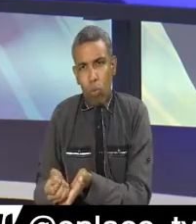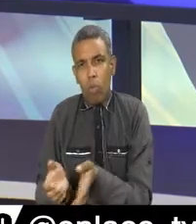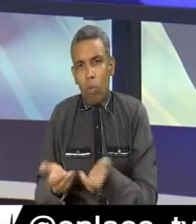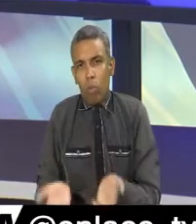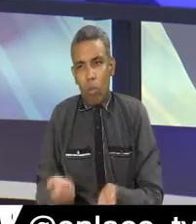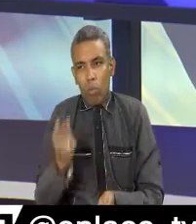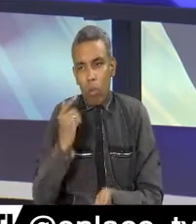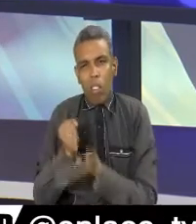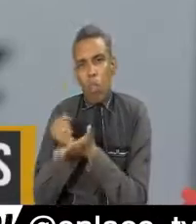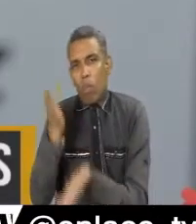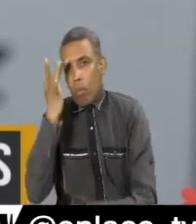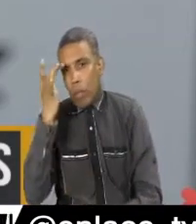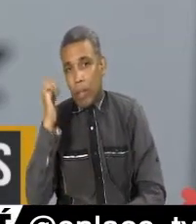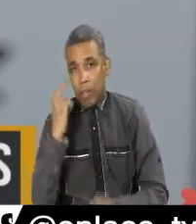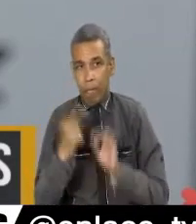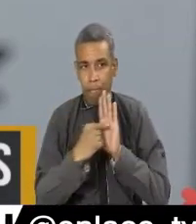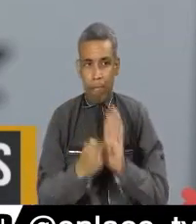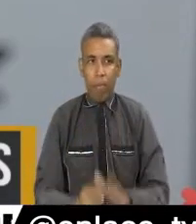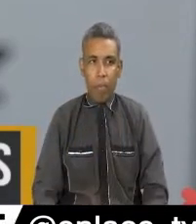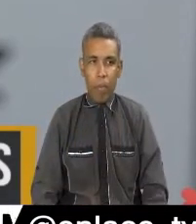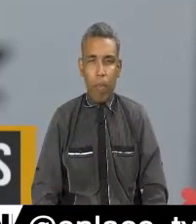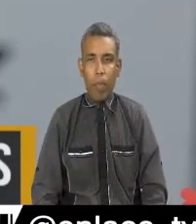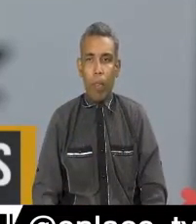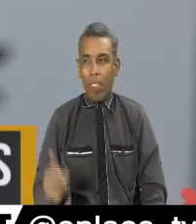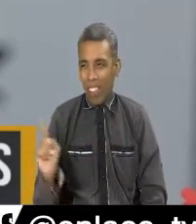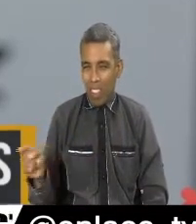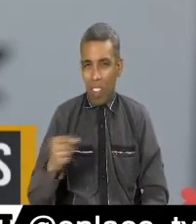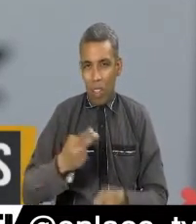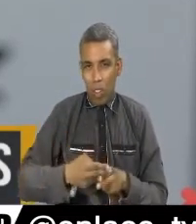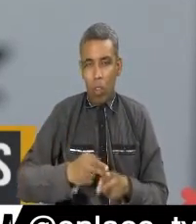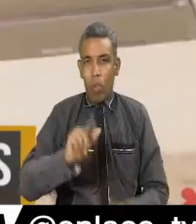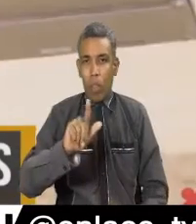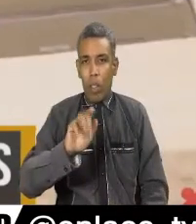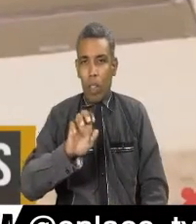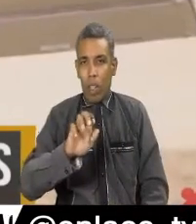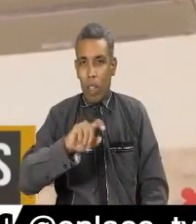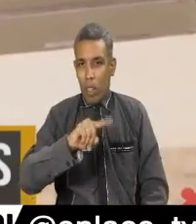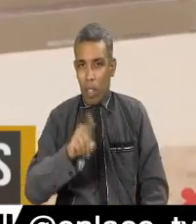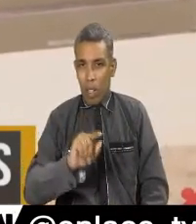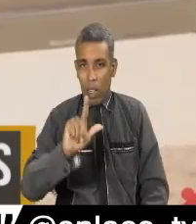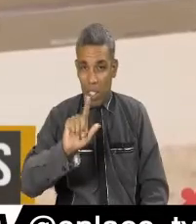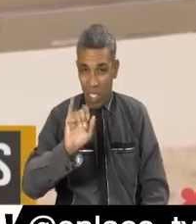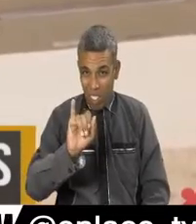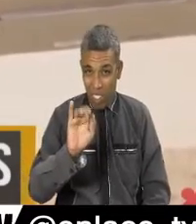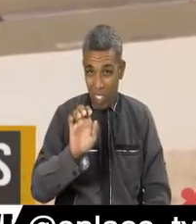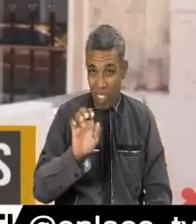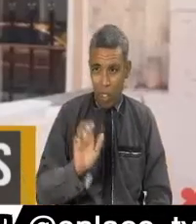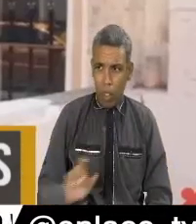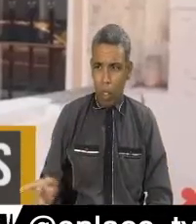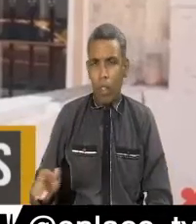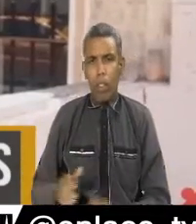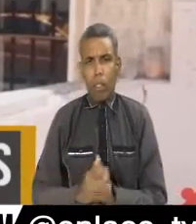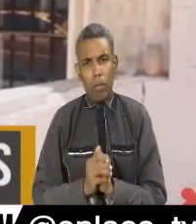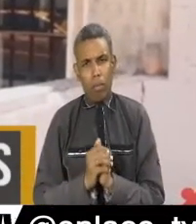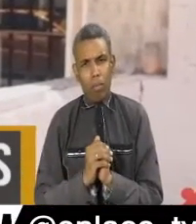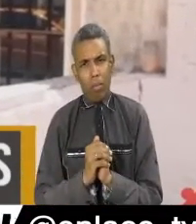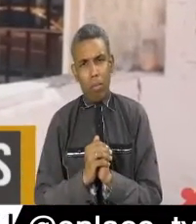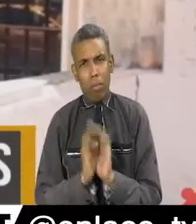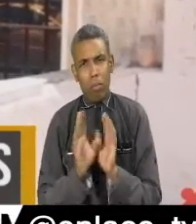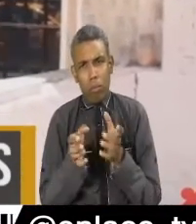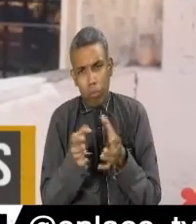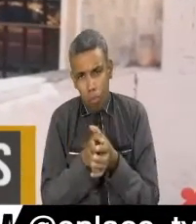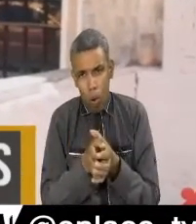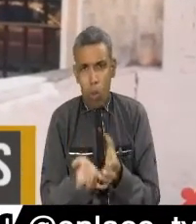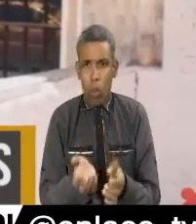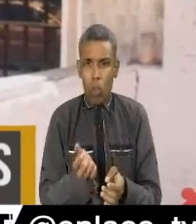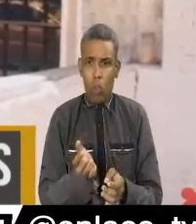familiar. Yerly Ramírez es una joven de 22 años de edad, la cual busca que su EPS le realice el método de